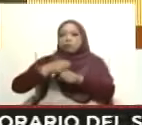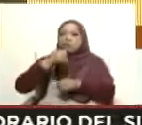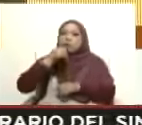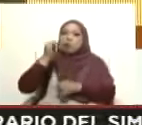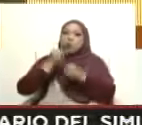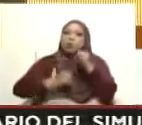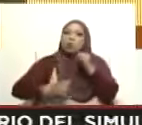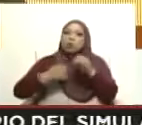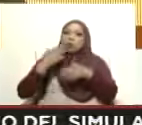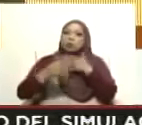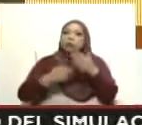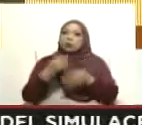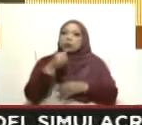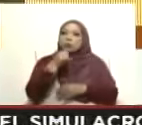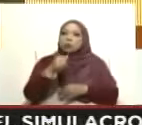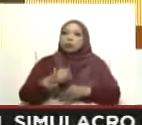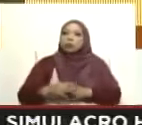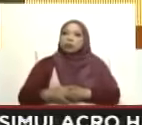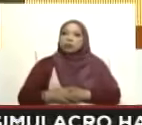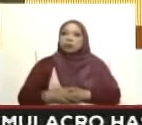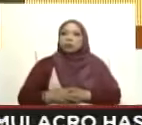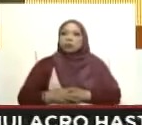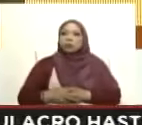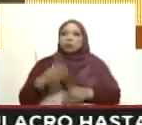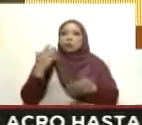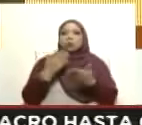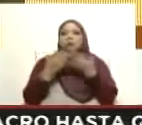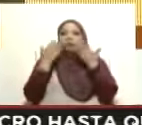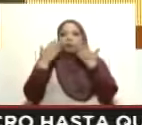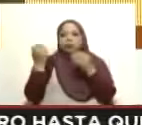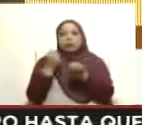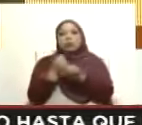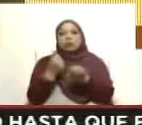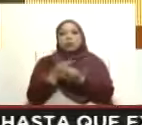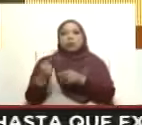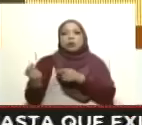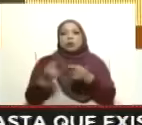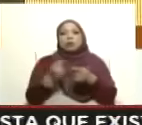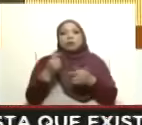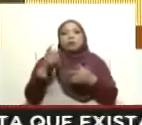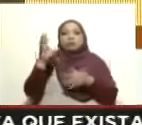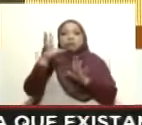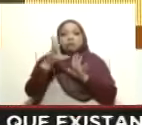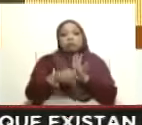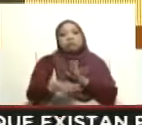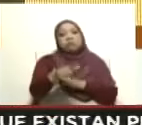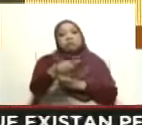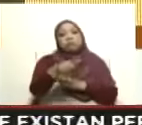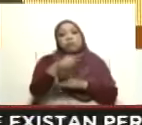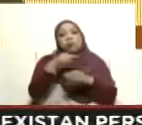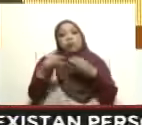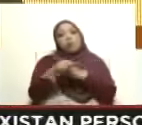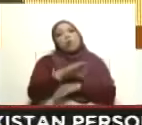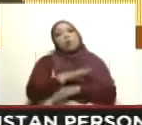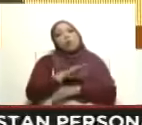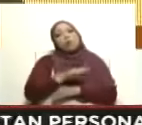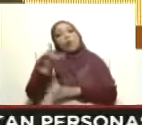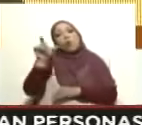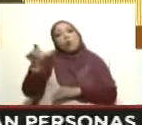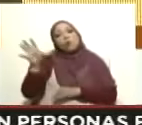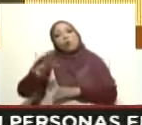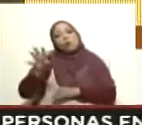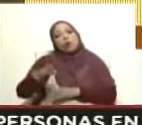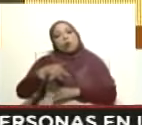multiplicado por 7 por 8 por 9 por 10 para decirle a esos ladrones No te metas con mi territorio esa tierra es